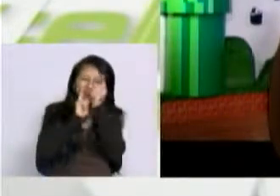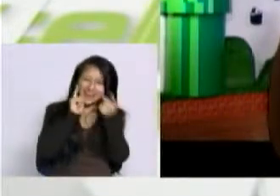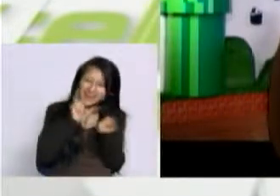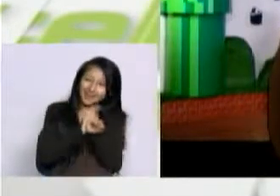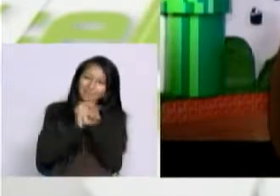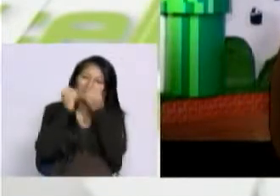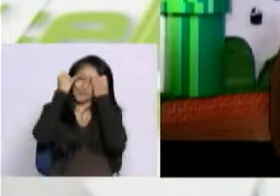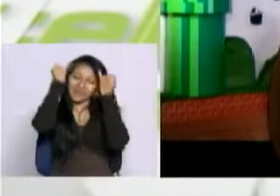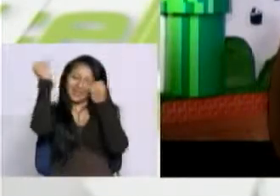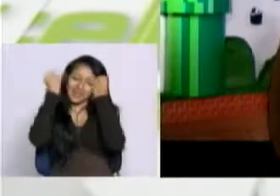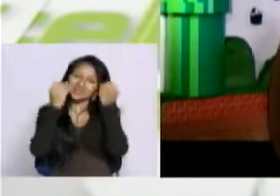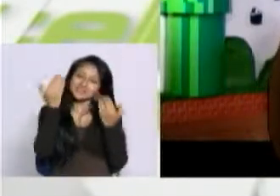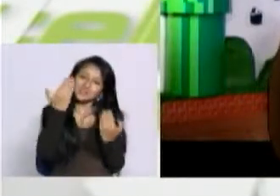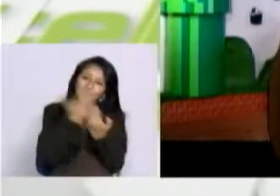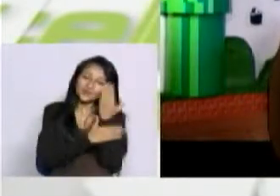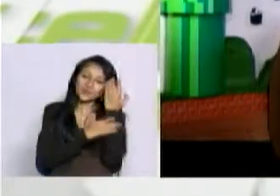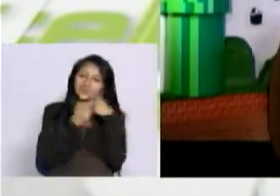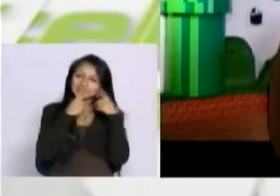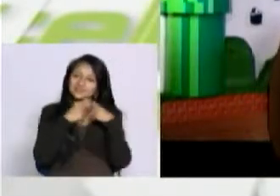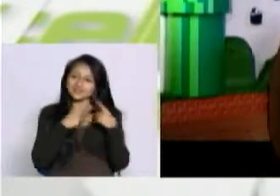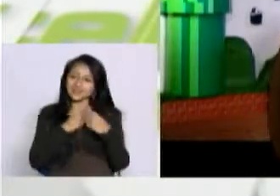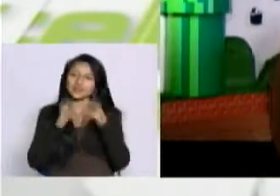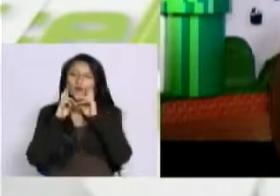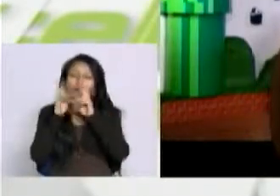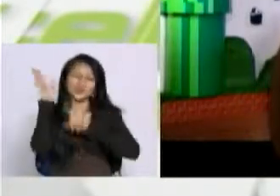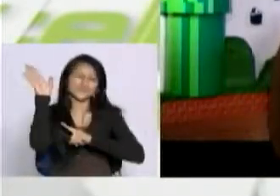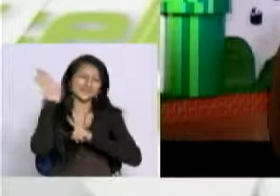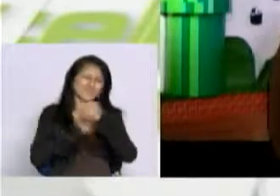nuevo comienzo que va a tener este programa, pues sea el total